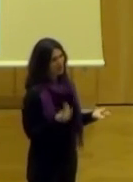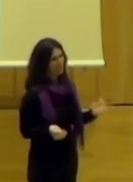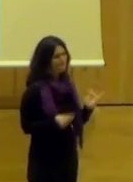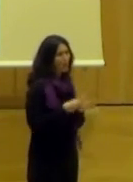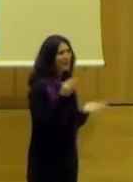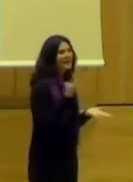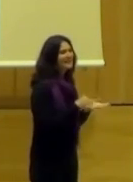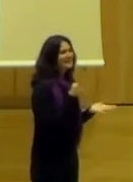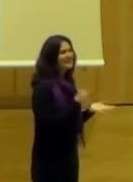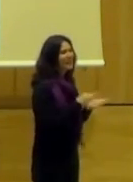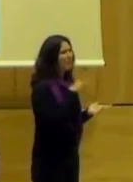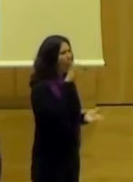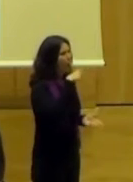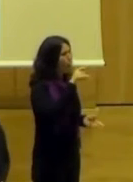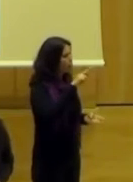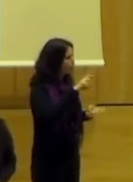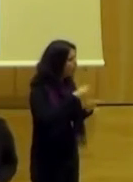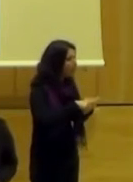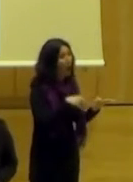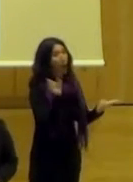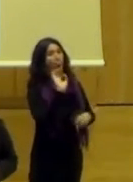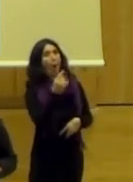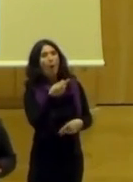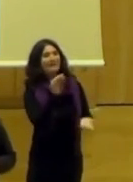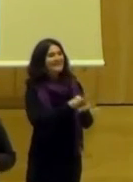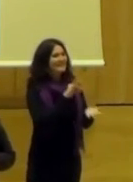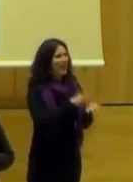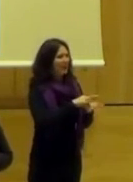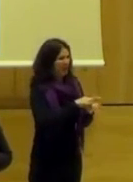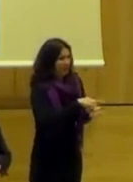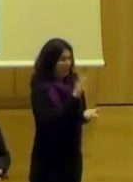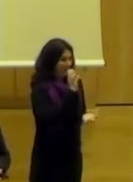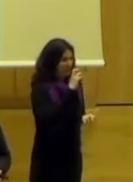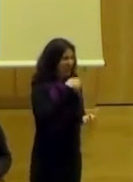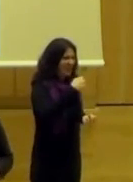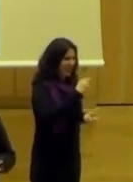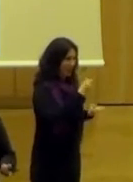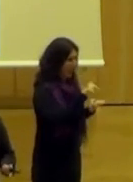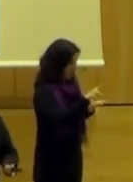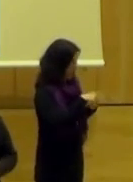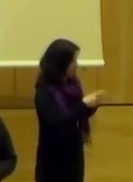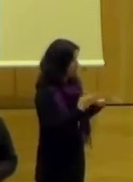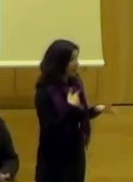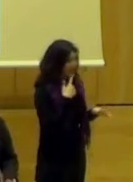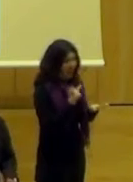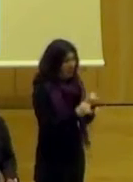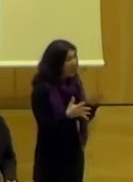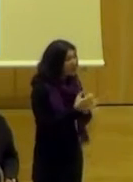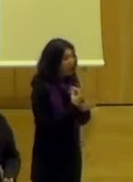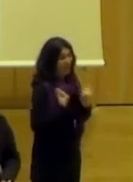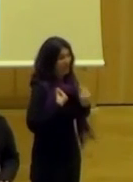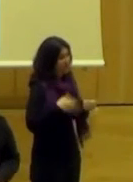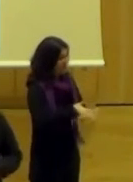tapa de Honduras o una tapa de Senegal. Y empezamos a lanzar el mensaje de que todos somos